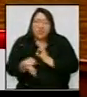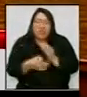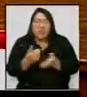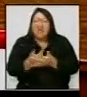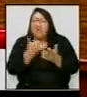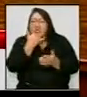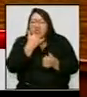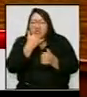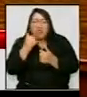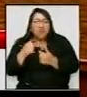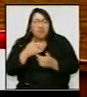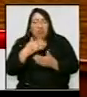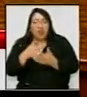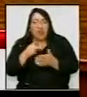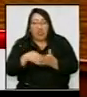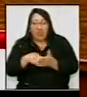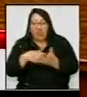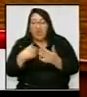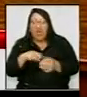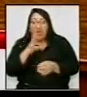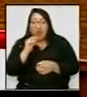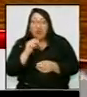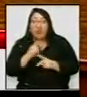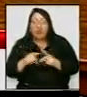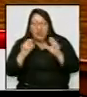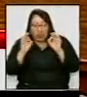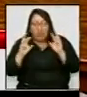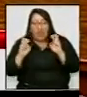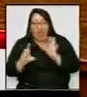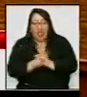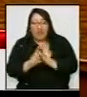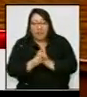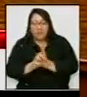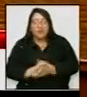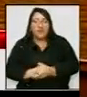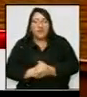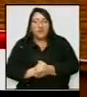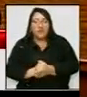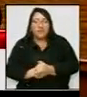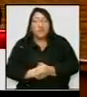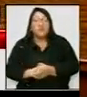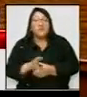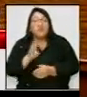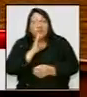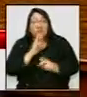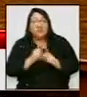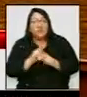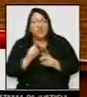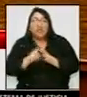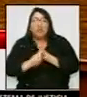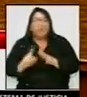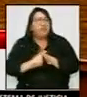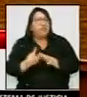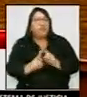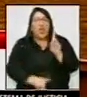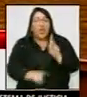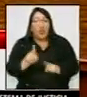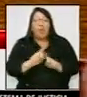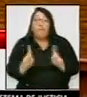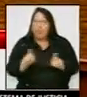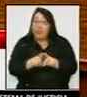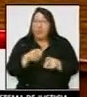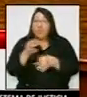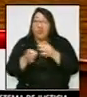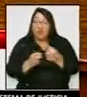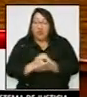justifique una disidencia. Y ahí habla de disidencia legítima. Y habla también de diferencia de transfugismo. Pero también dice